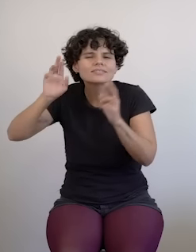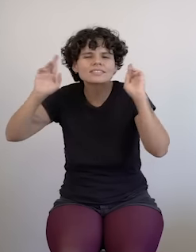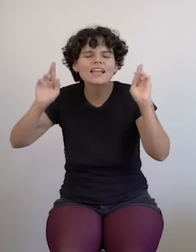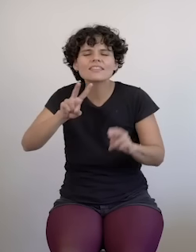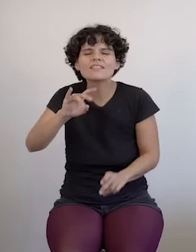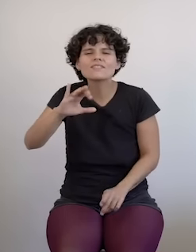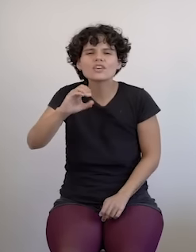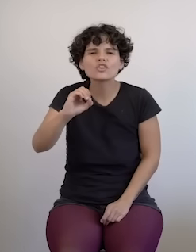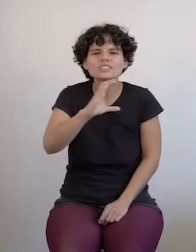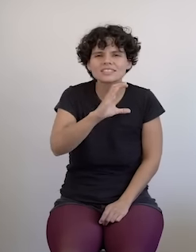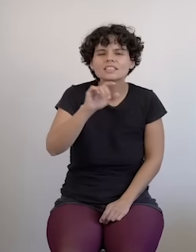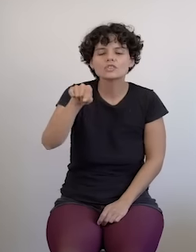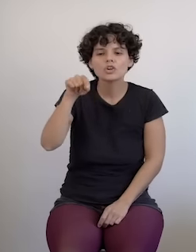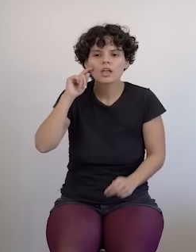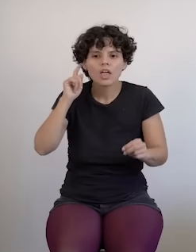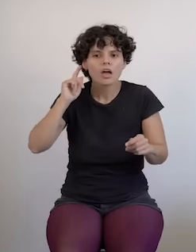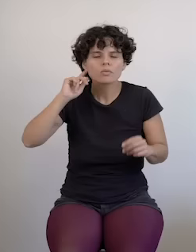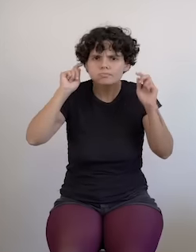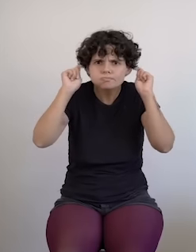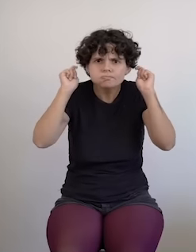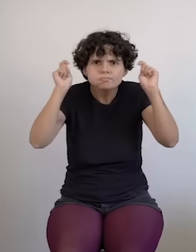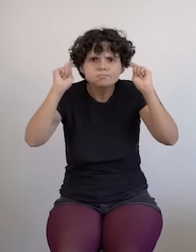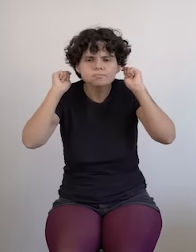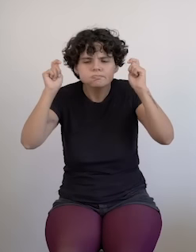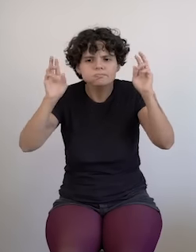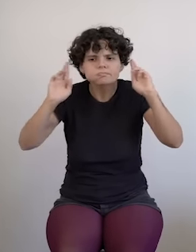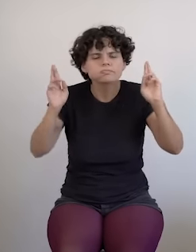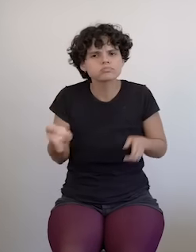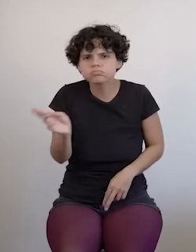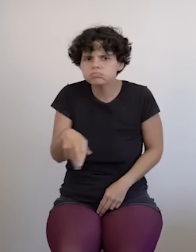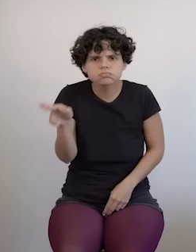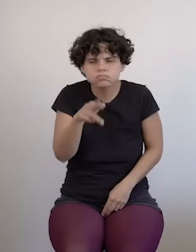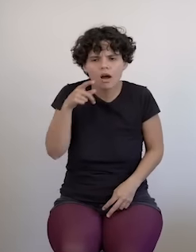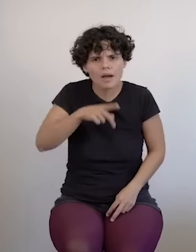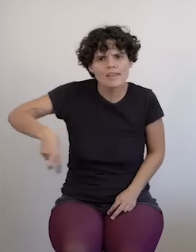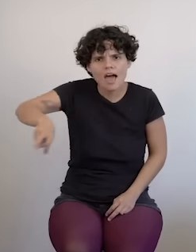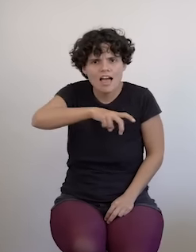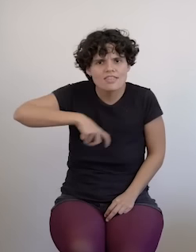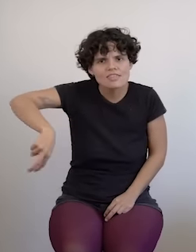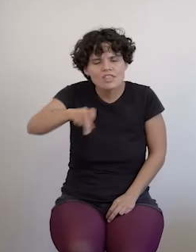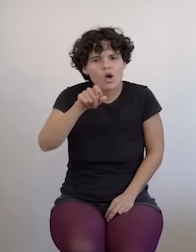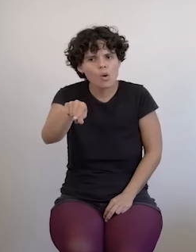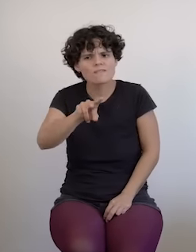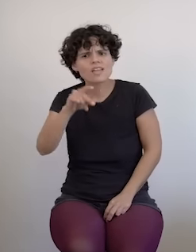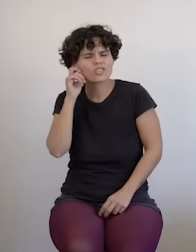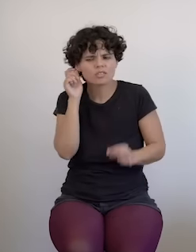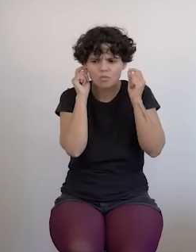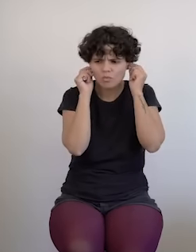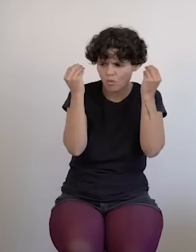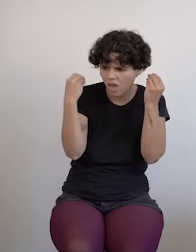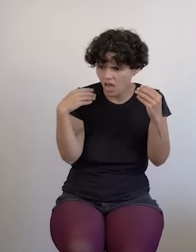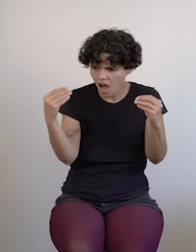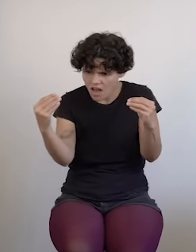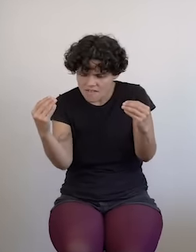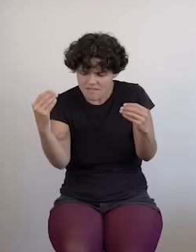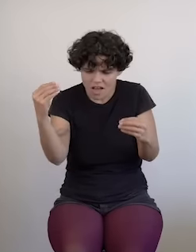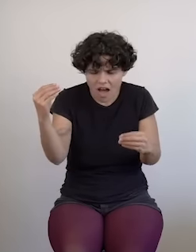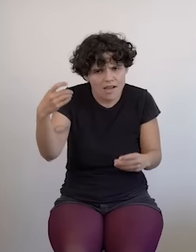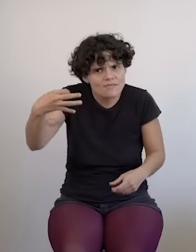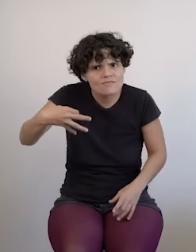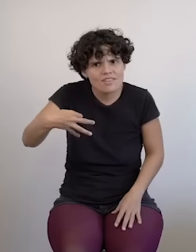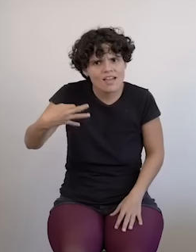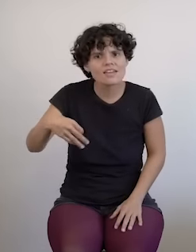Y ese cassette, loco, hice la condena casi entera. Todo el día con un lápiz ahí, va, y me dijo, vaya una vuelta, vaya una vuelta. Oh, este Juan que habla bien, Juan,